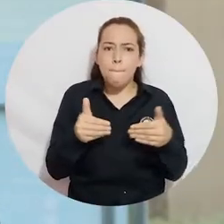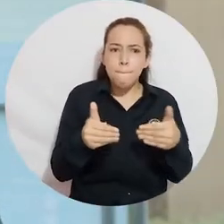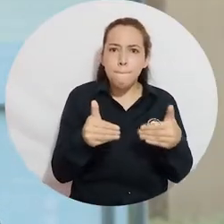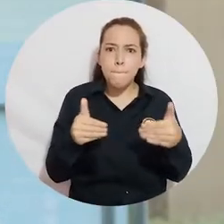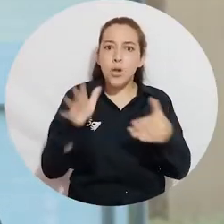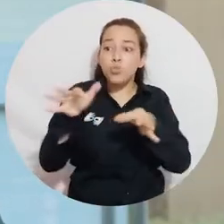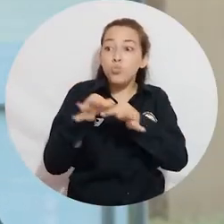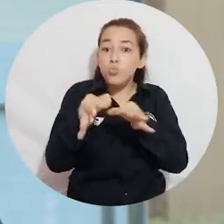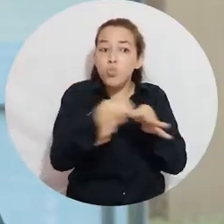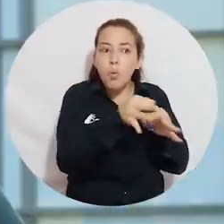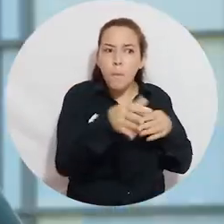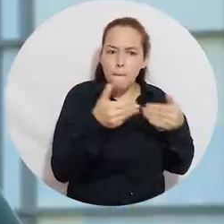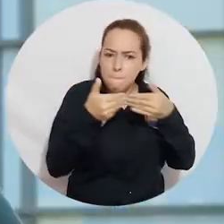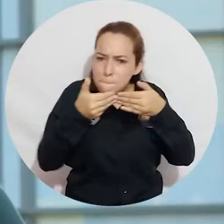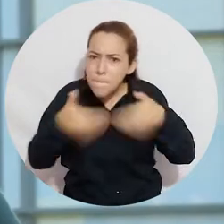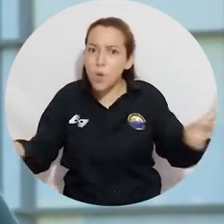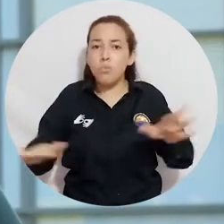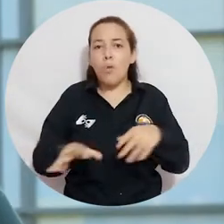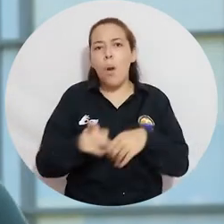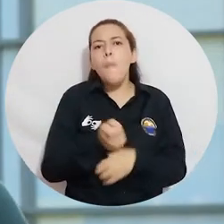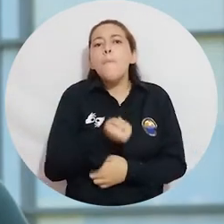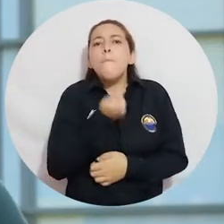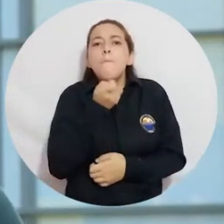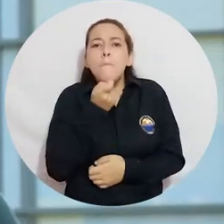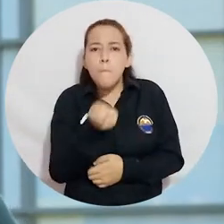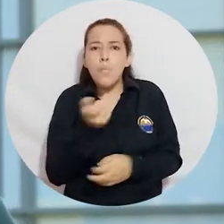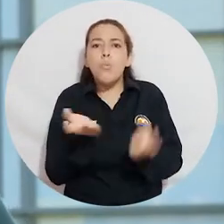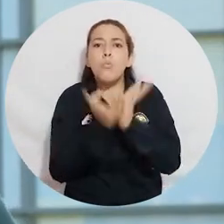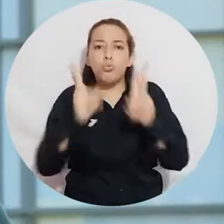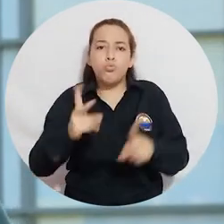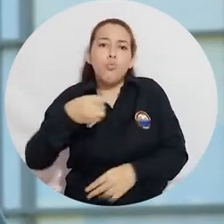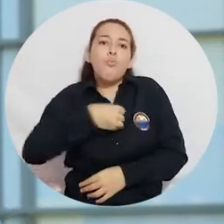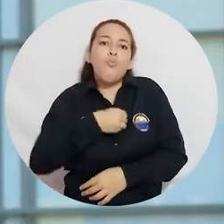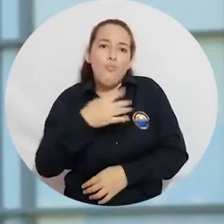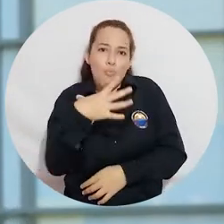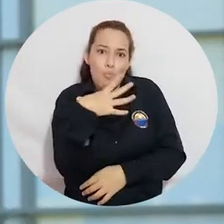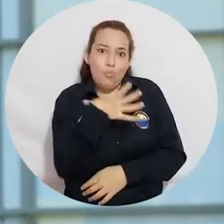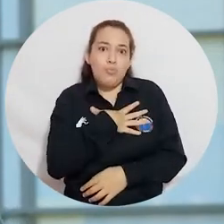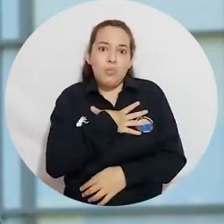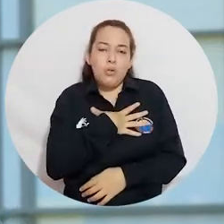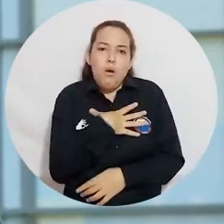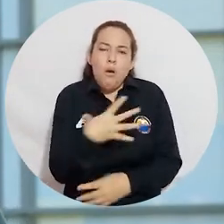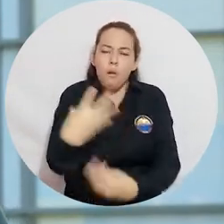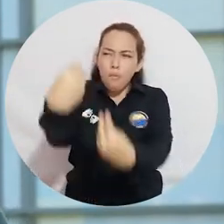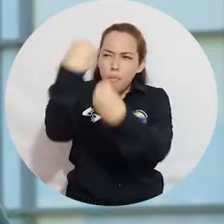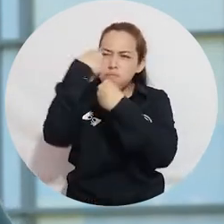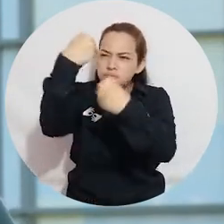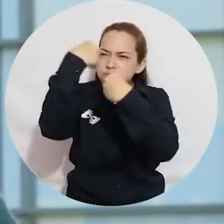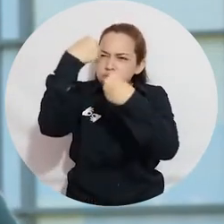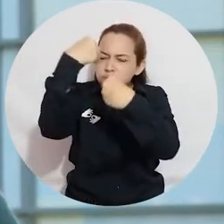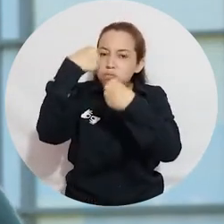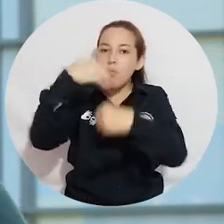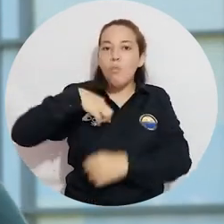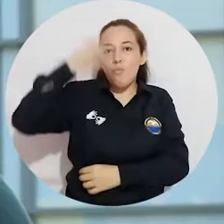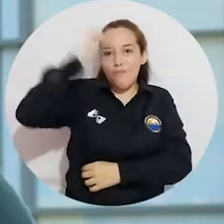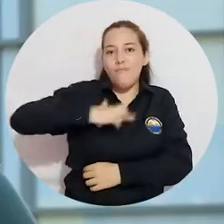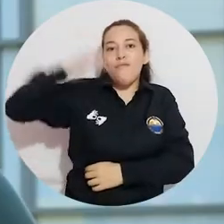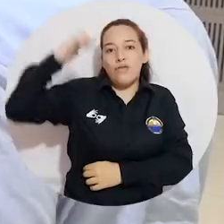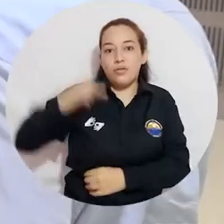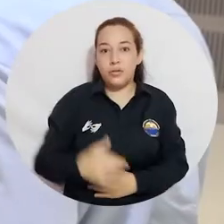en los municipios ya que son muy pocos los estudiantes que tienen la oportunidad de formarse y capacitarse como